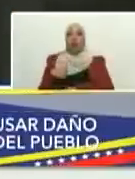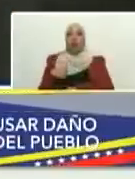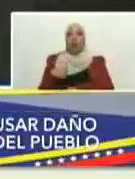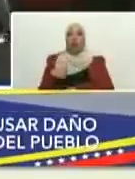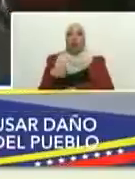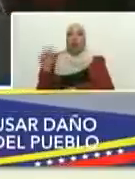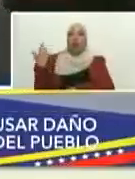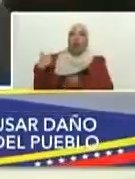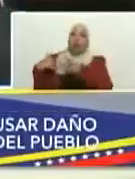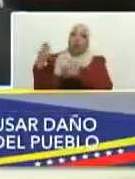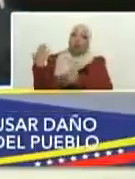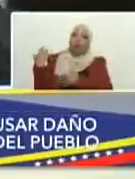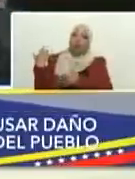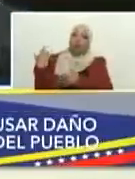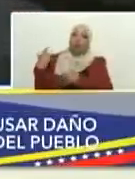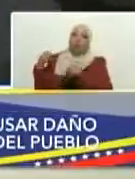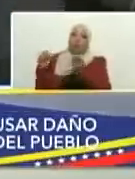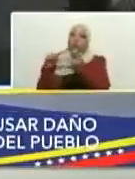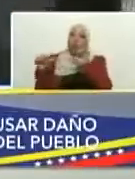caudillista,